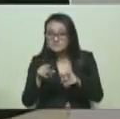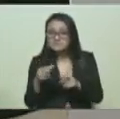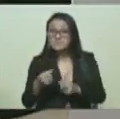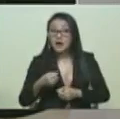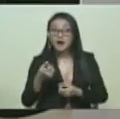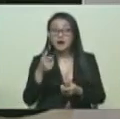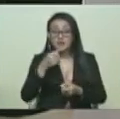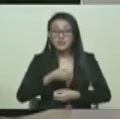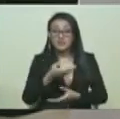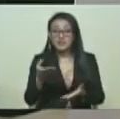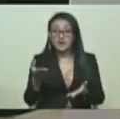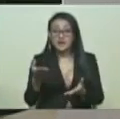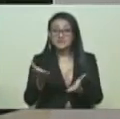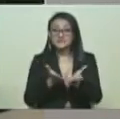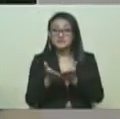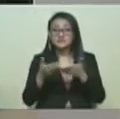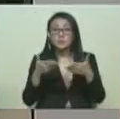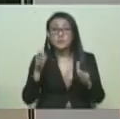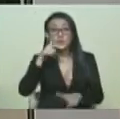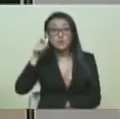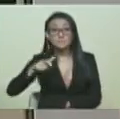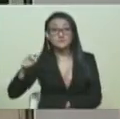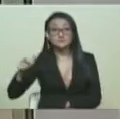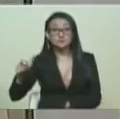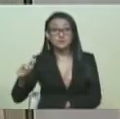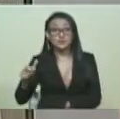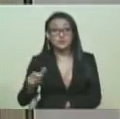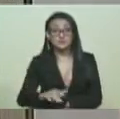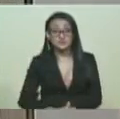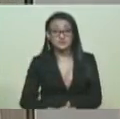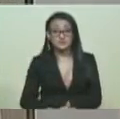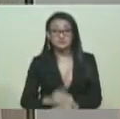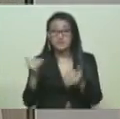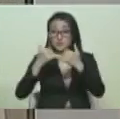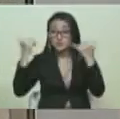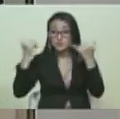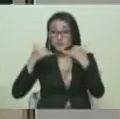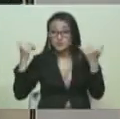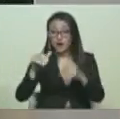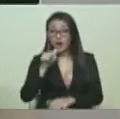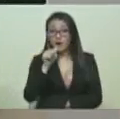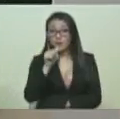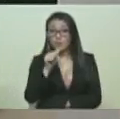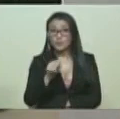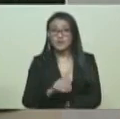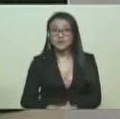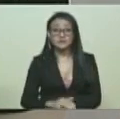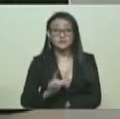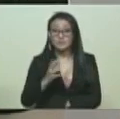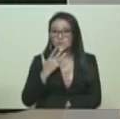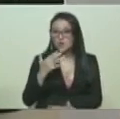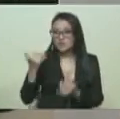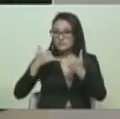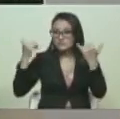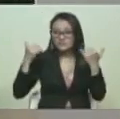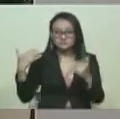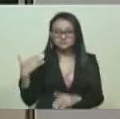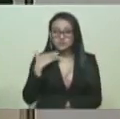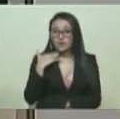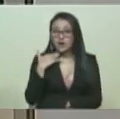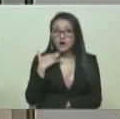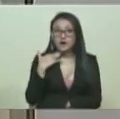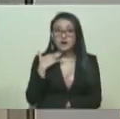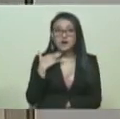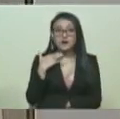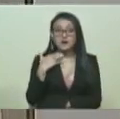brindar todo el servicio público, sobre todo en materia de electricidad y agua. Al afectar la electricidad, evidentemente todos los sistemas